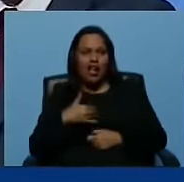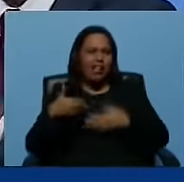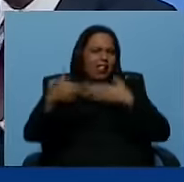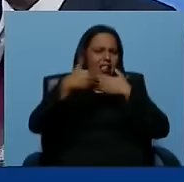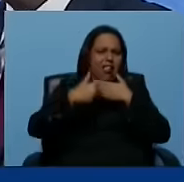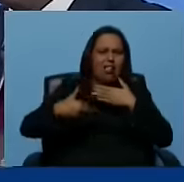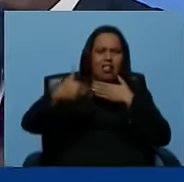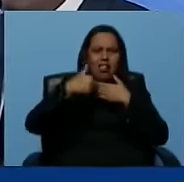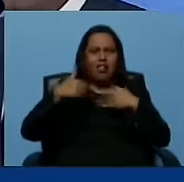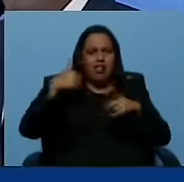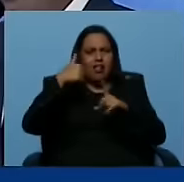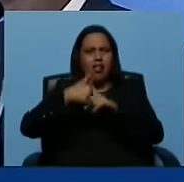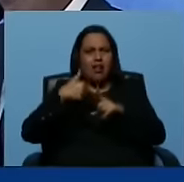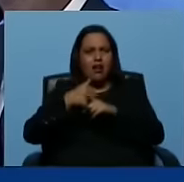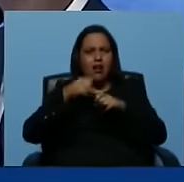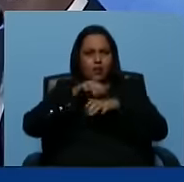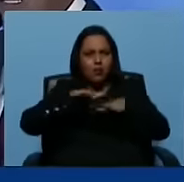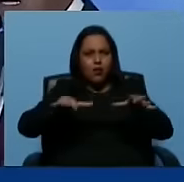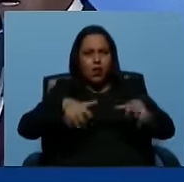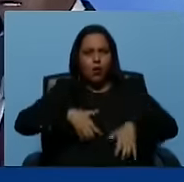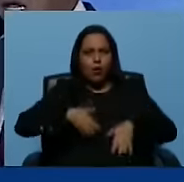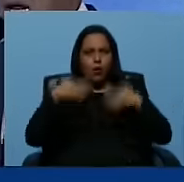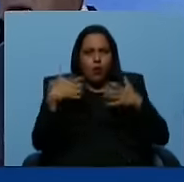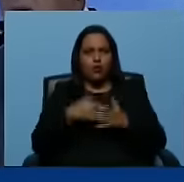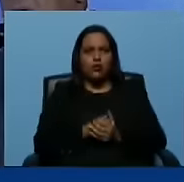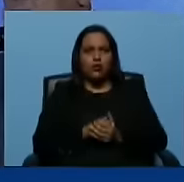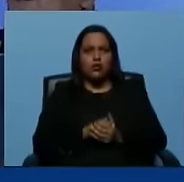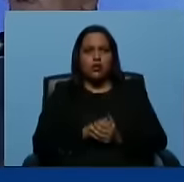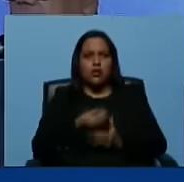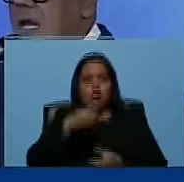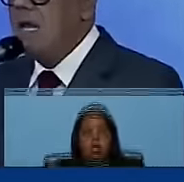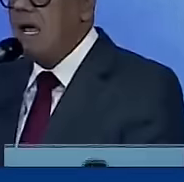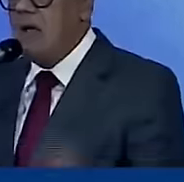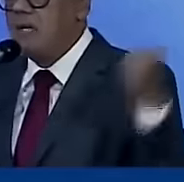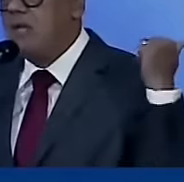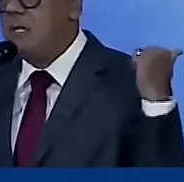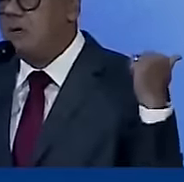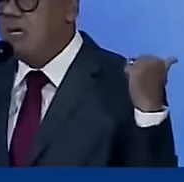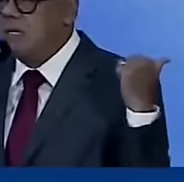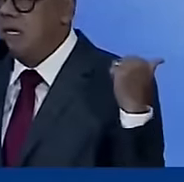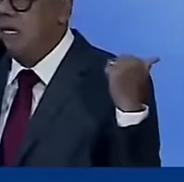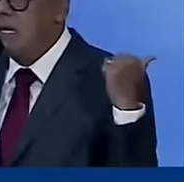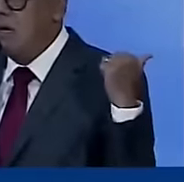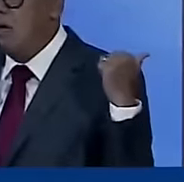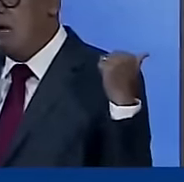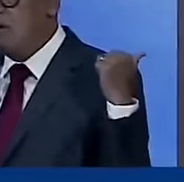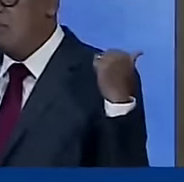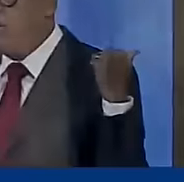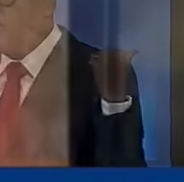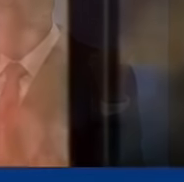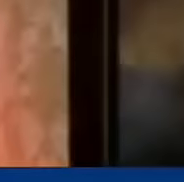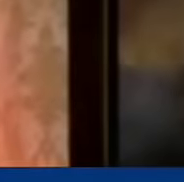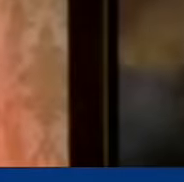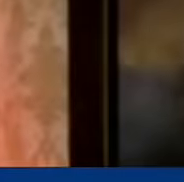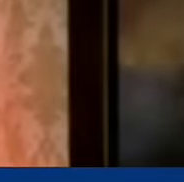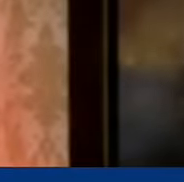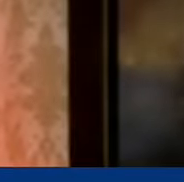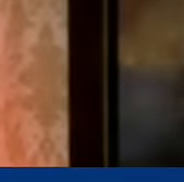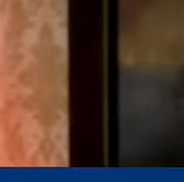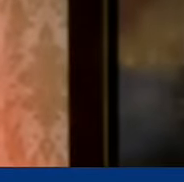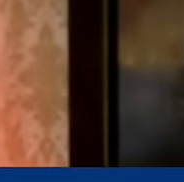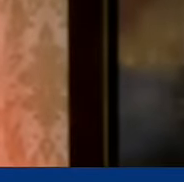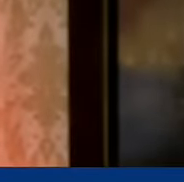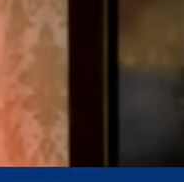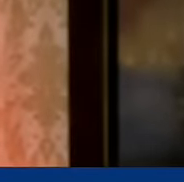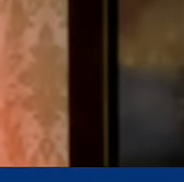a una infección de odio por parte de las redes sociales. En los años 50 lograron imponer que las mujeres que no